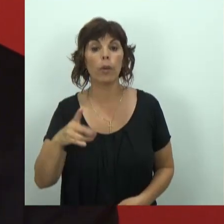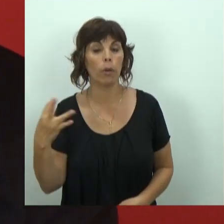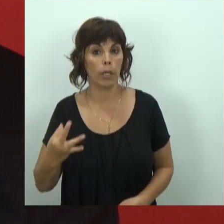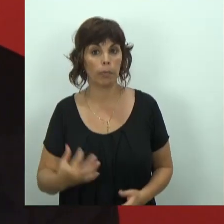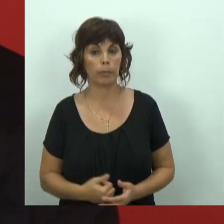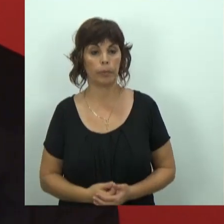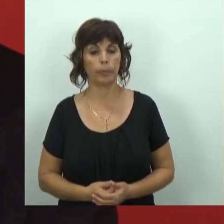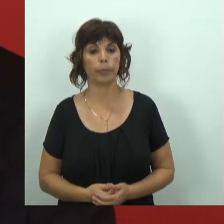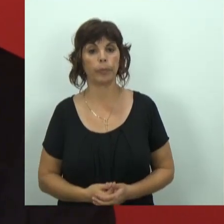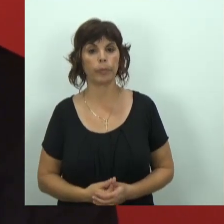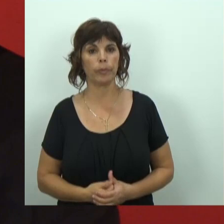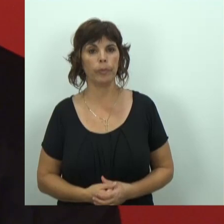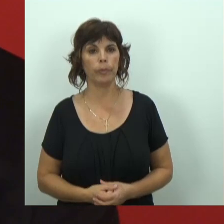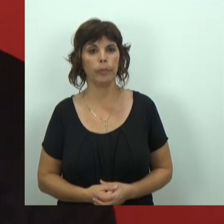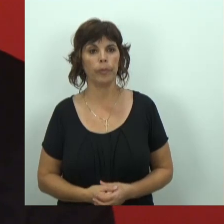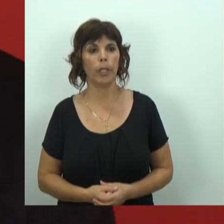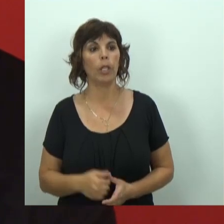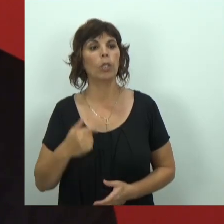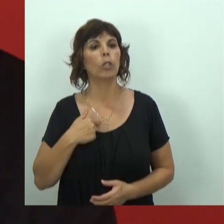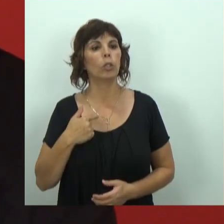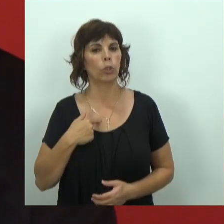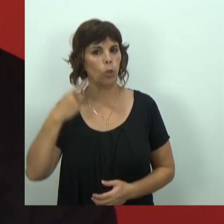Yo conozco el honesto esfuerzo,